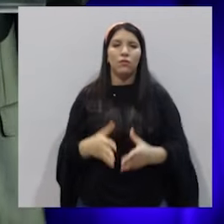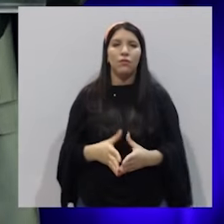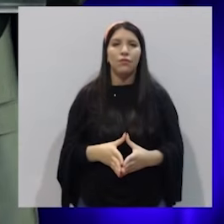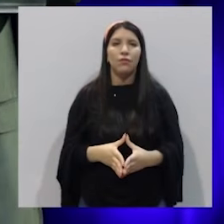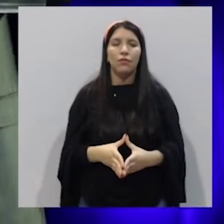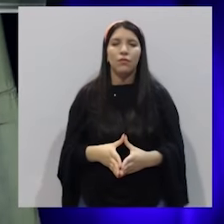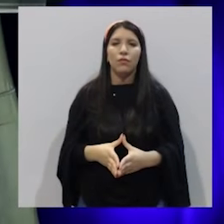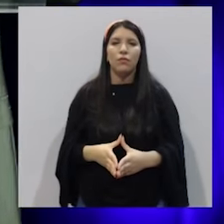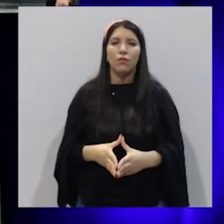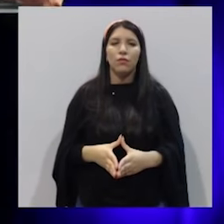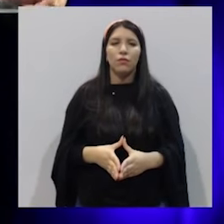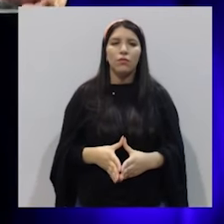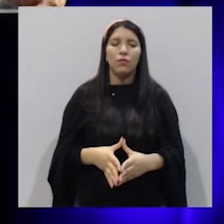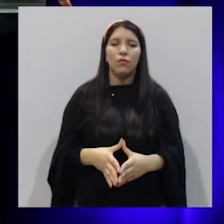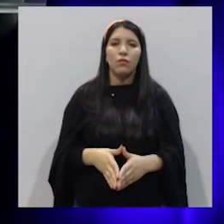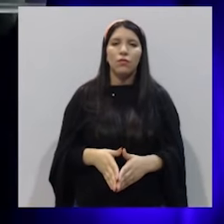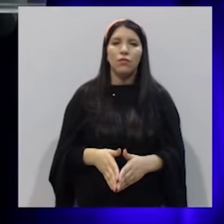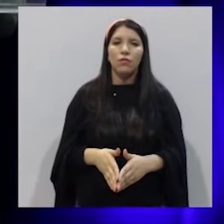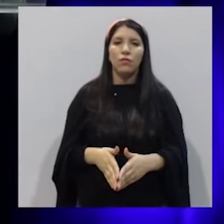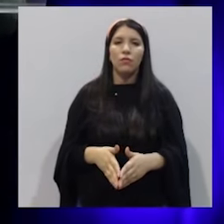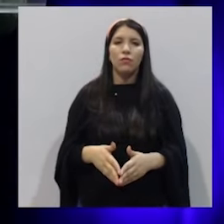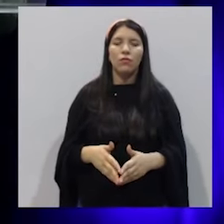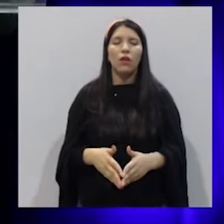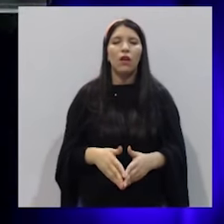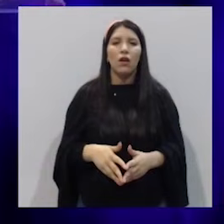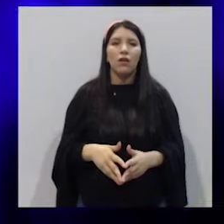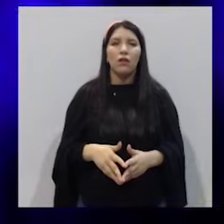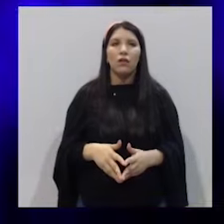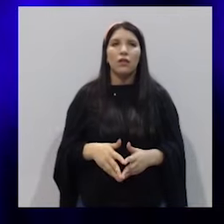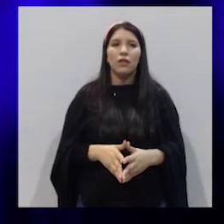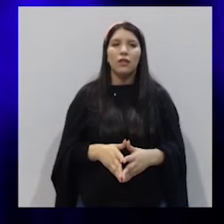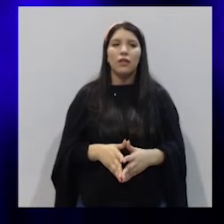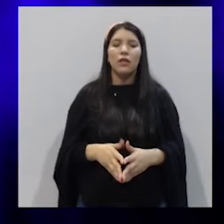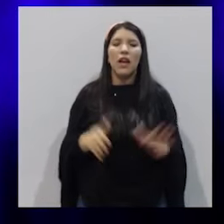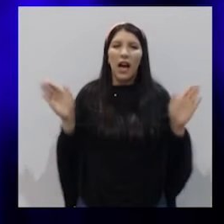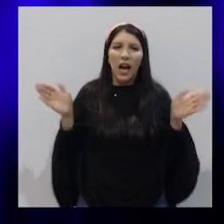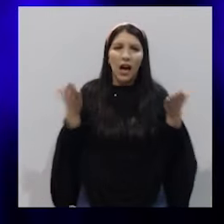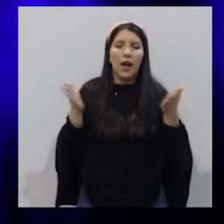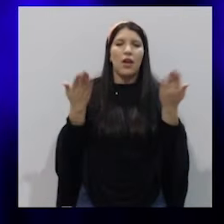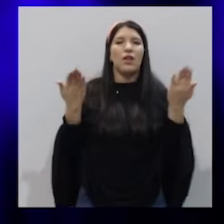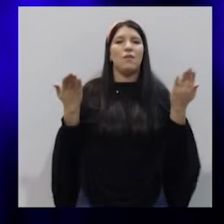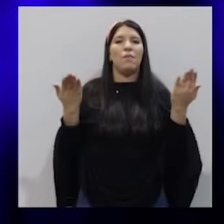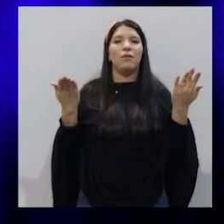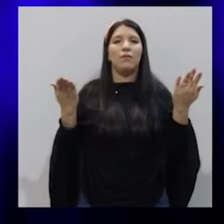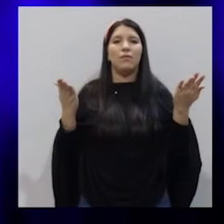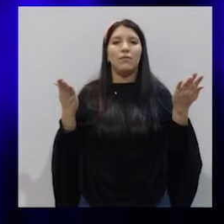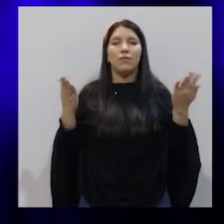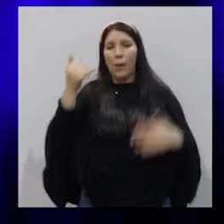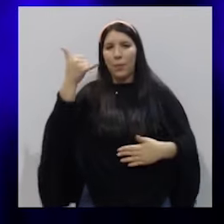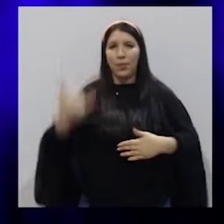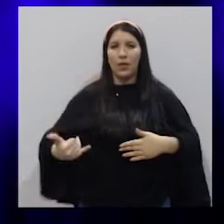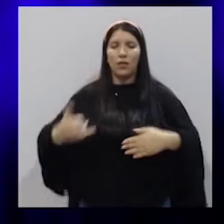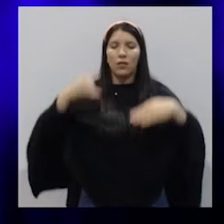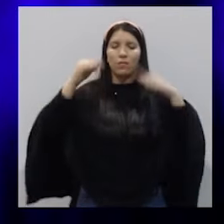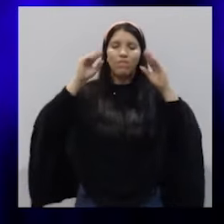entre ustedes ciertos individuos y está esta carta es universal en donde no es solamente una